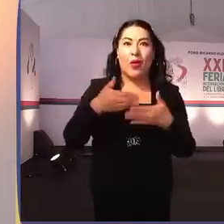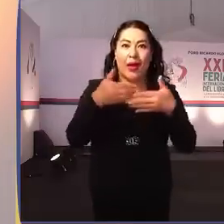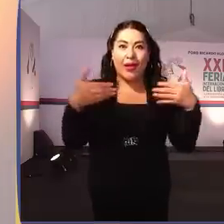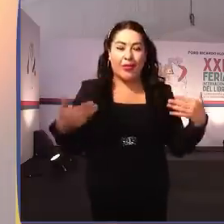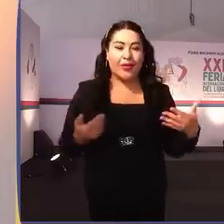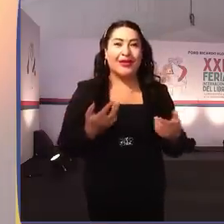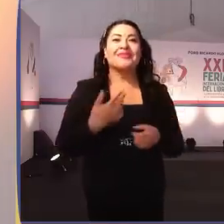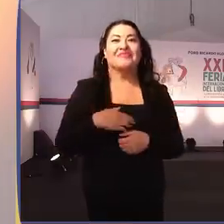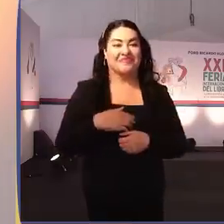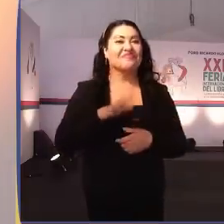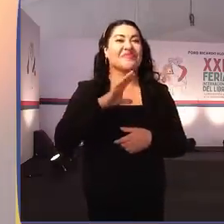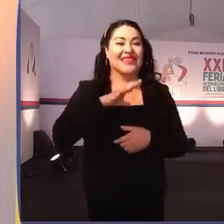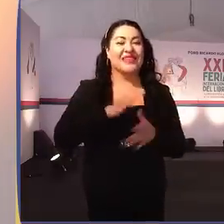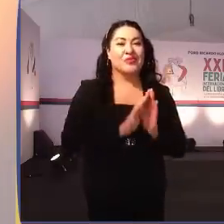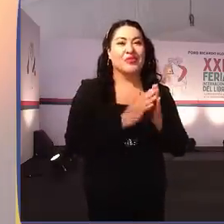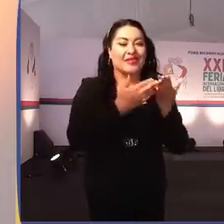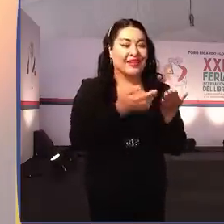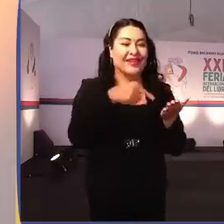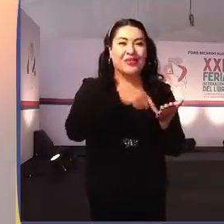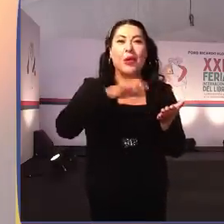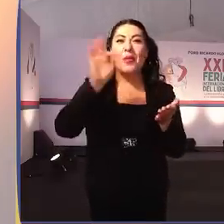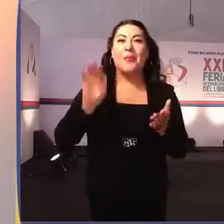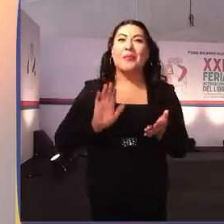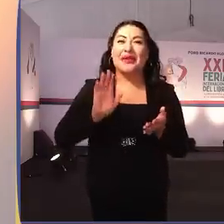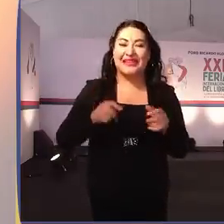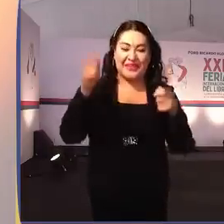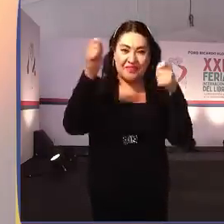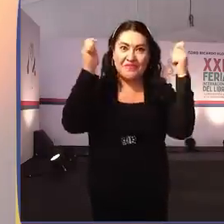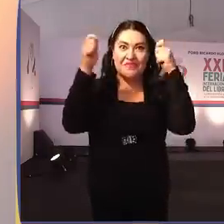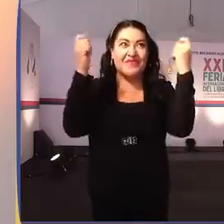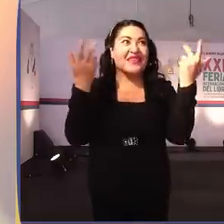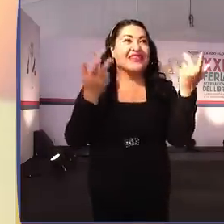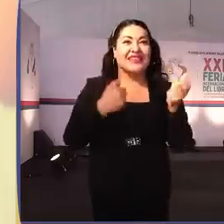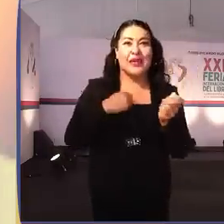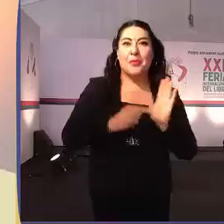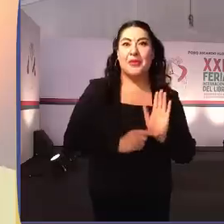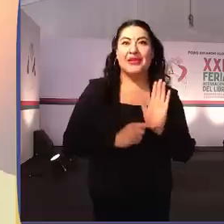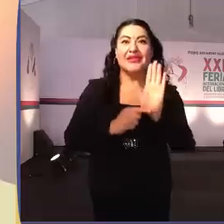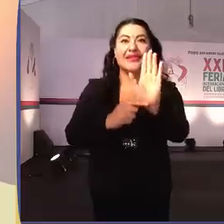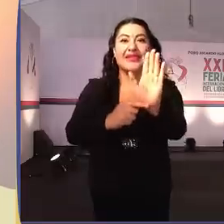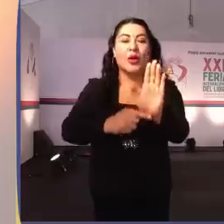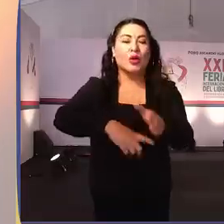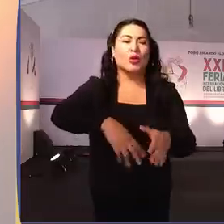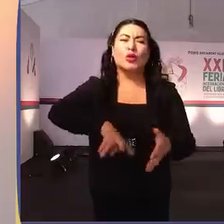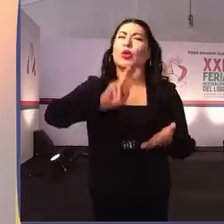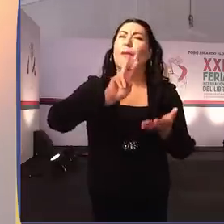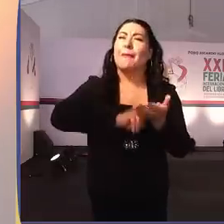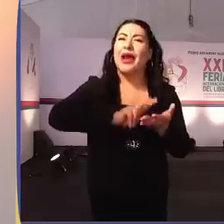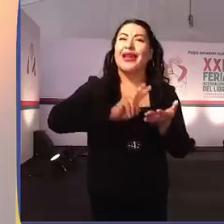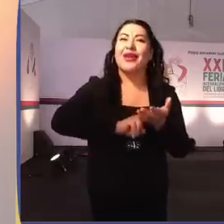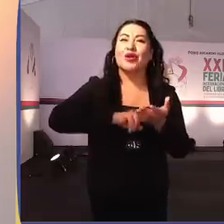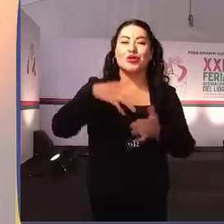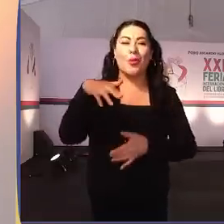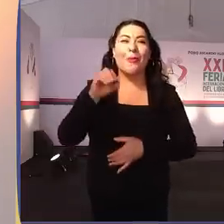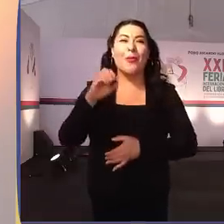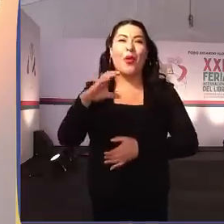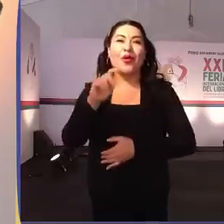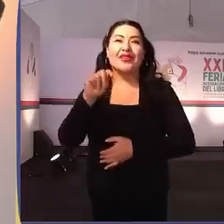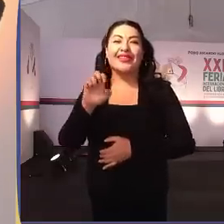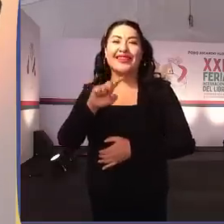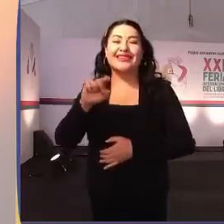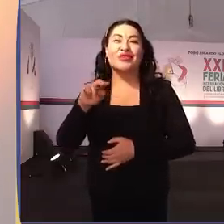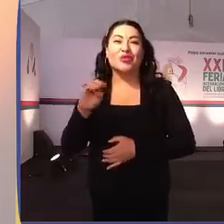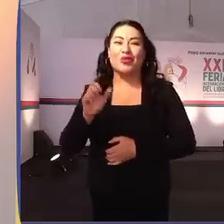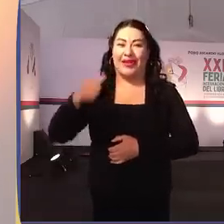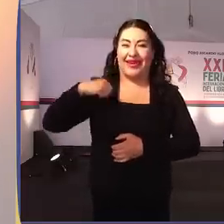llevamos y parece una ceremonia en donde se los presentamos como el tesoro de Moctezuma. Y les decimos, mira